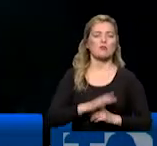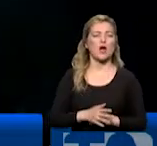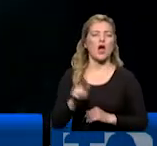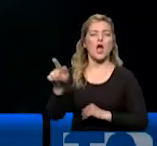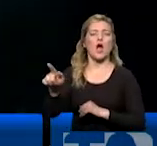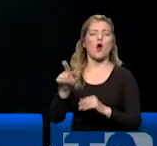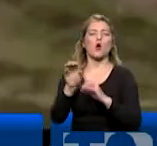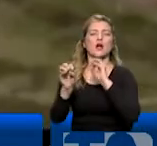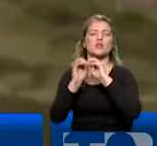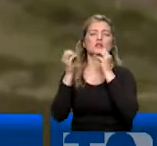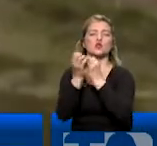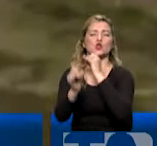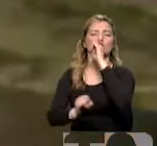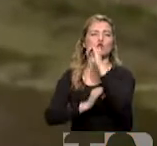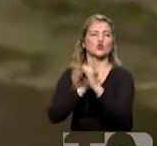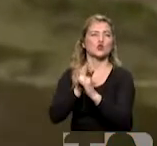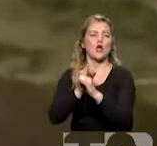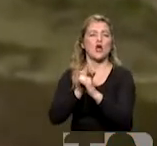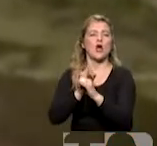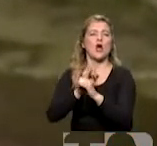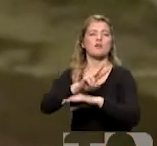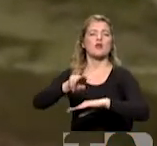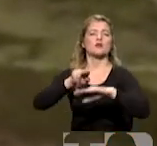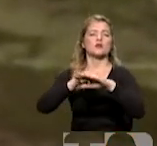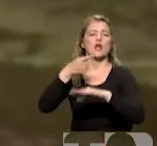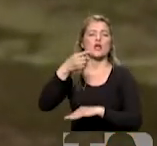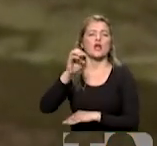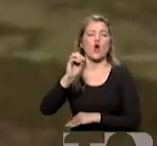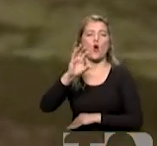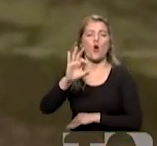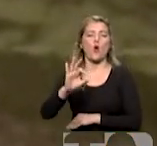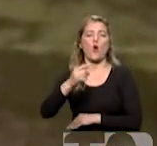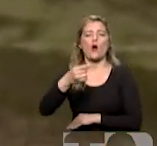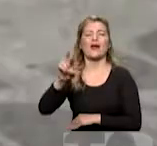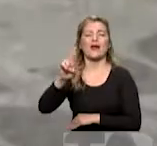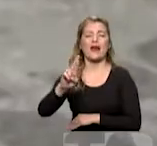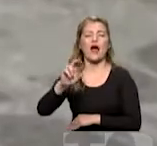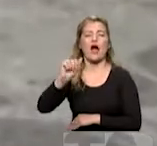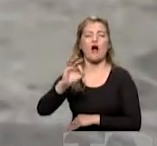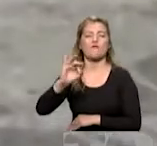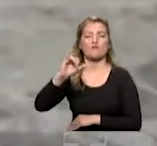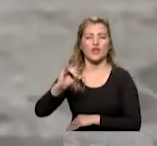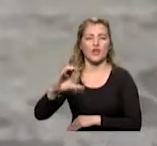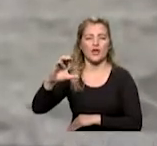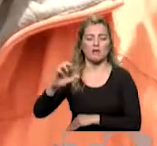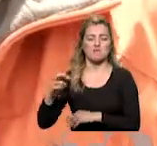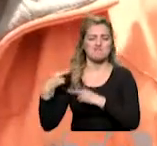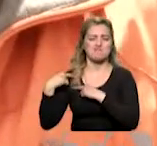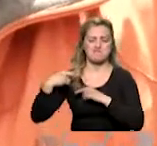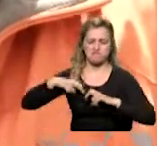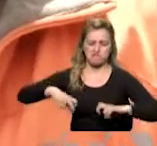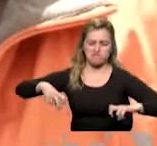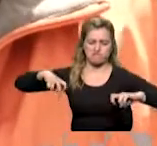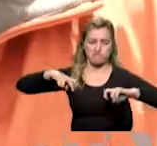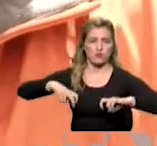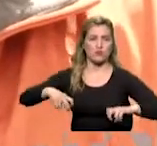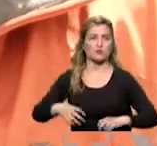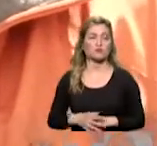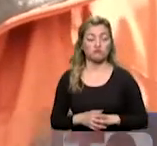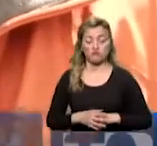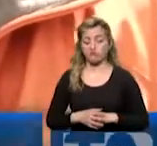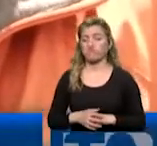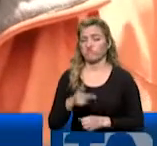trabajo audiovisual, que terminó en este año, contando el concepto de mitad del mundo. Es un gran documental de 12 episodios